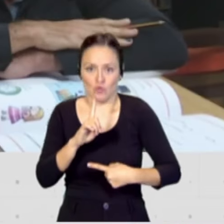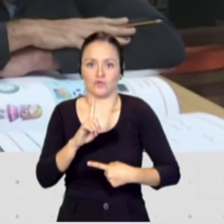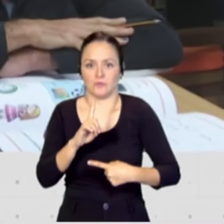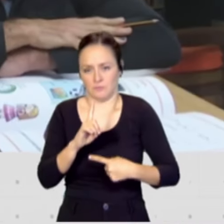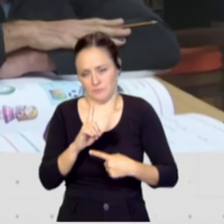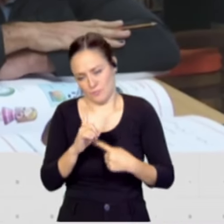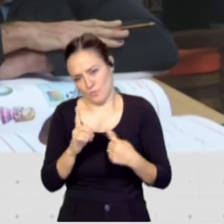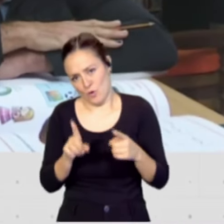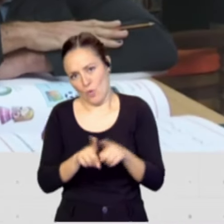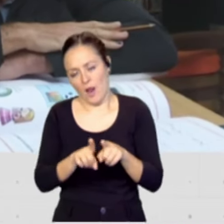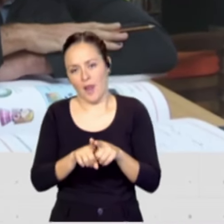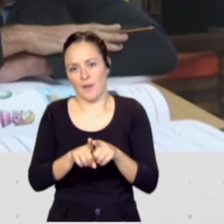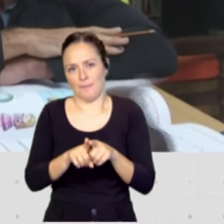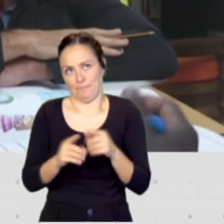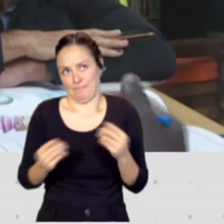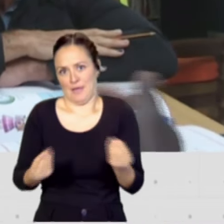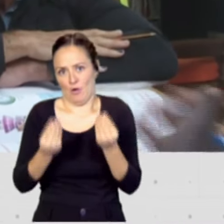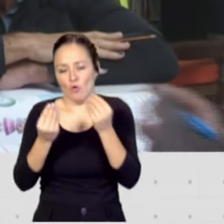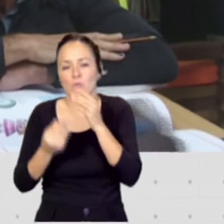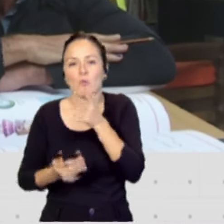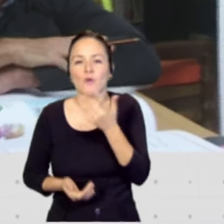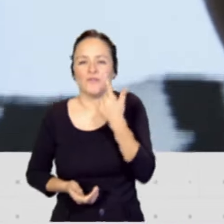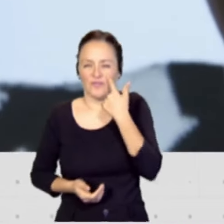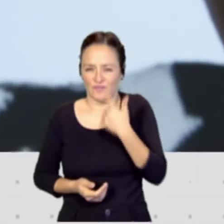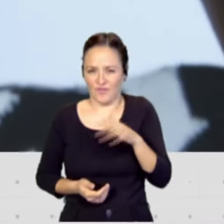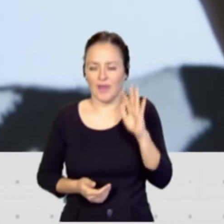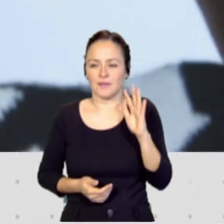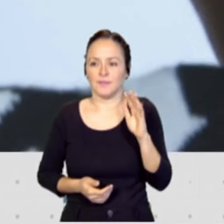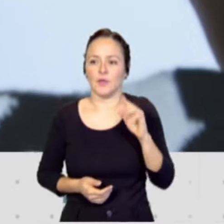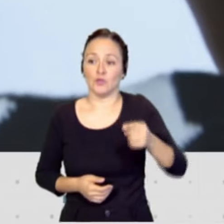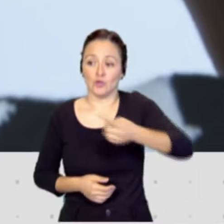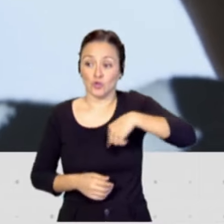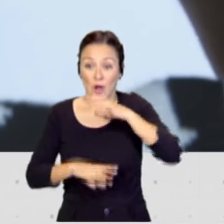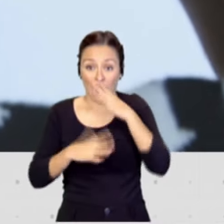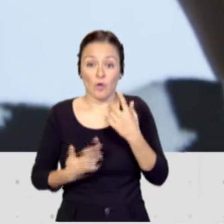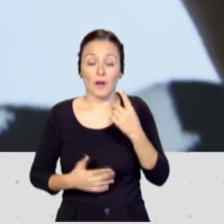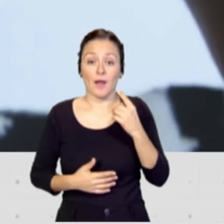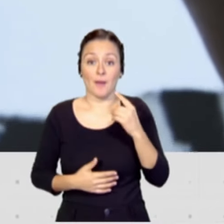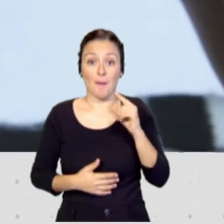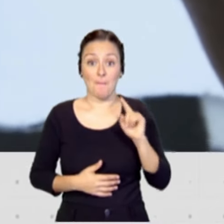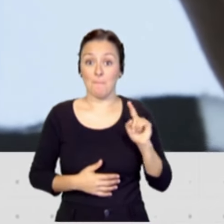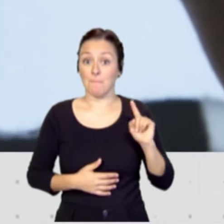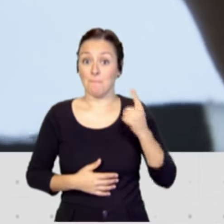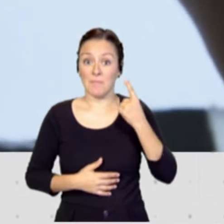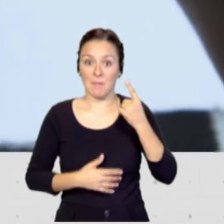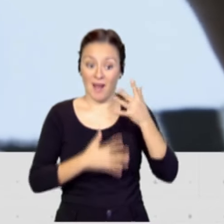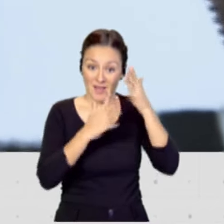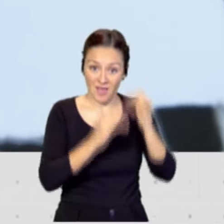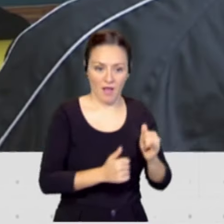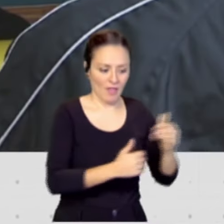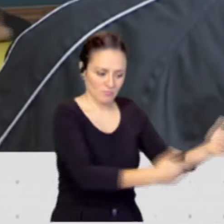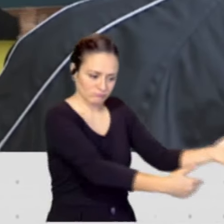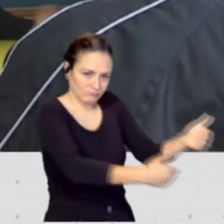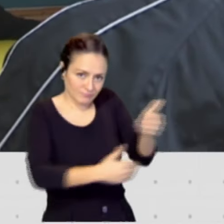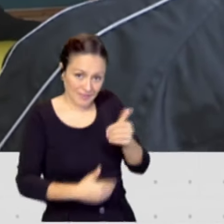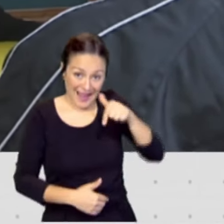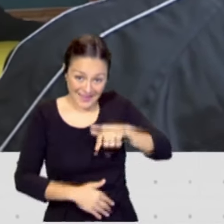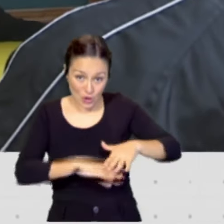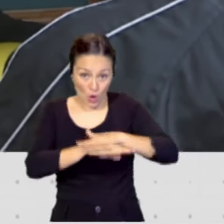más eh date cuenta que nosotros estamos haciendo ahora Esa primera acogida las estamos haciendo nosotros el gobierno de